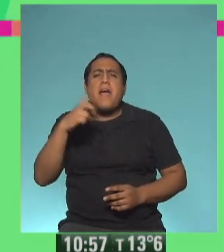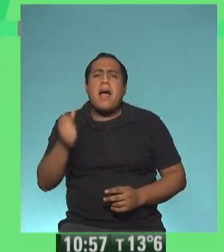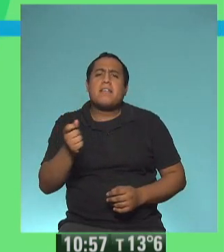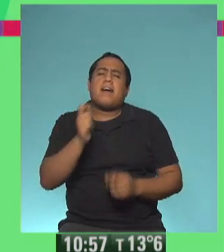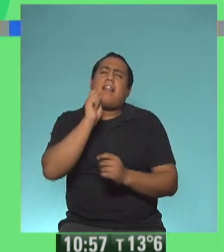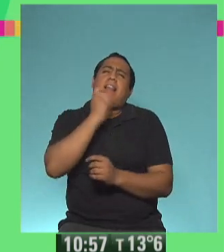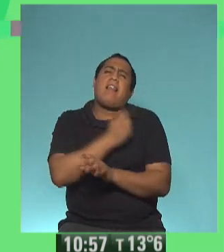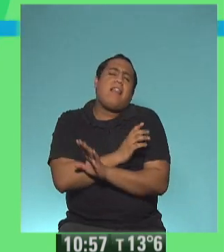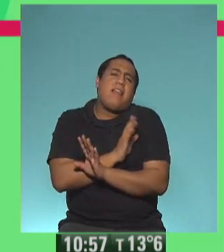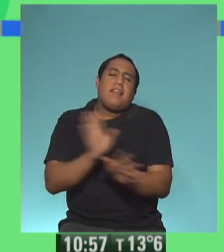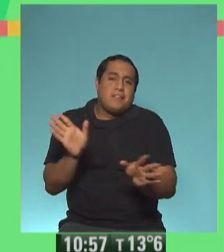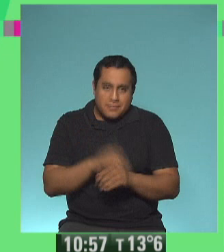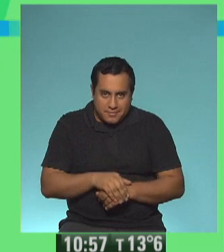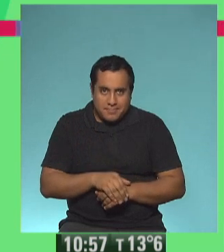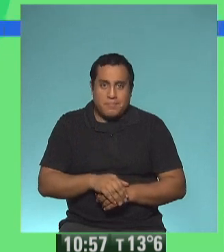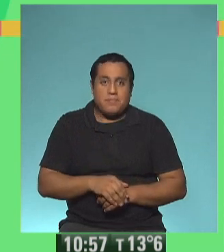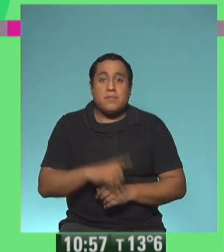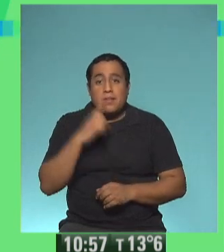linda hermosa